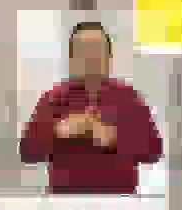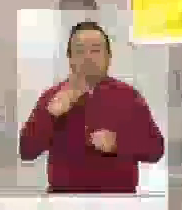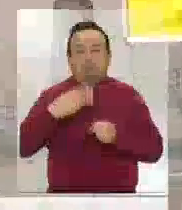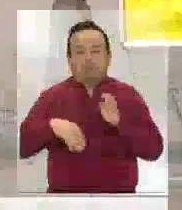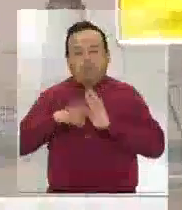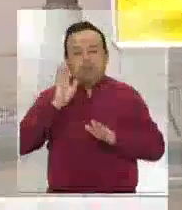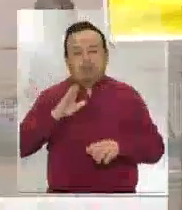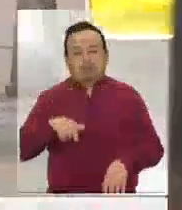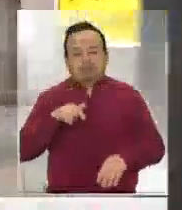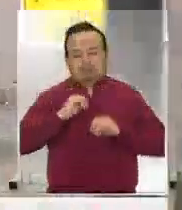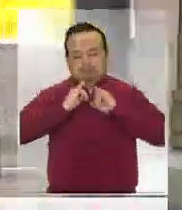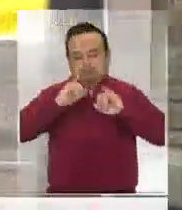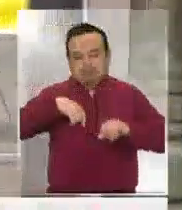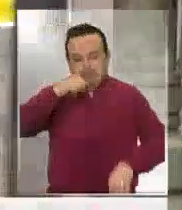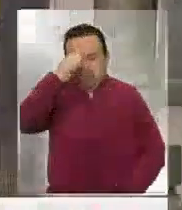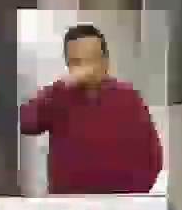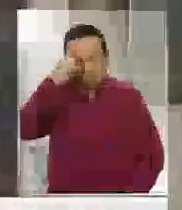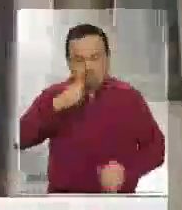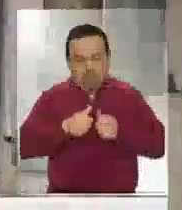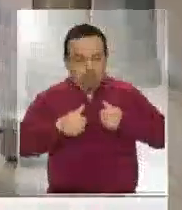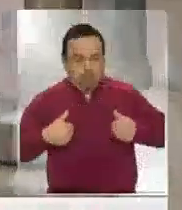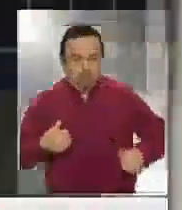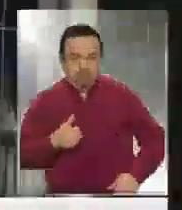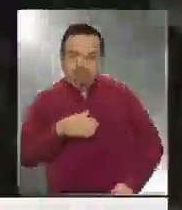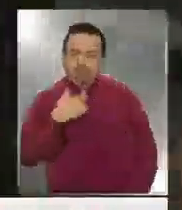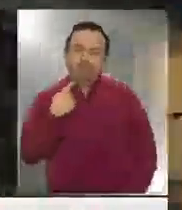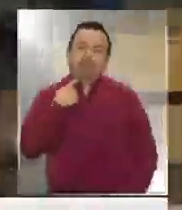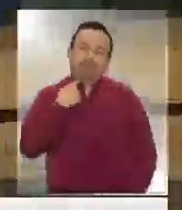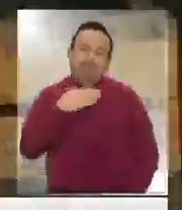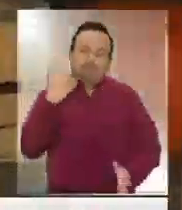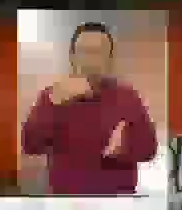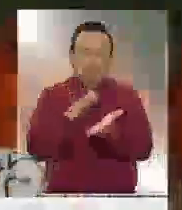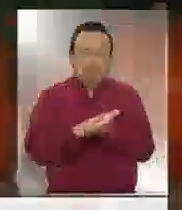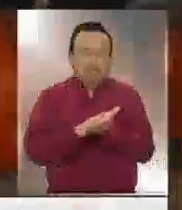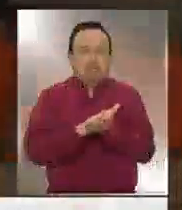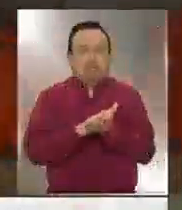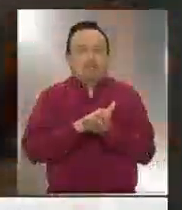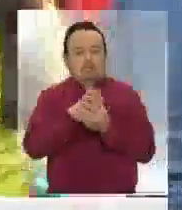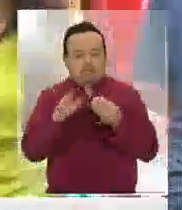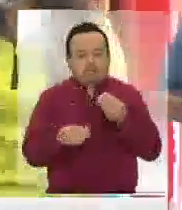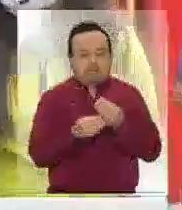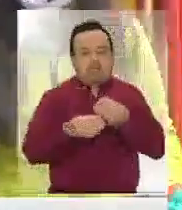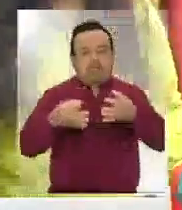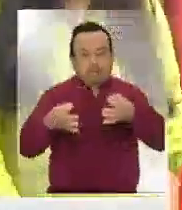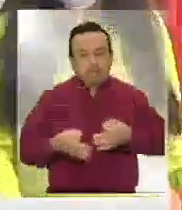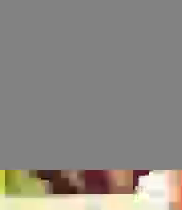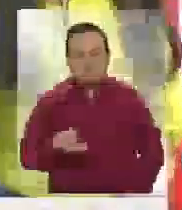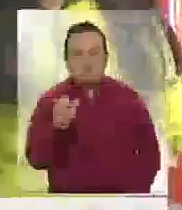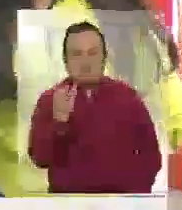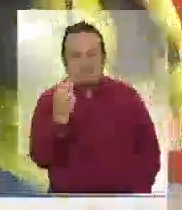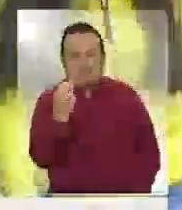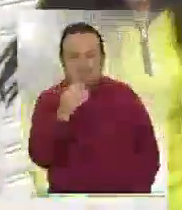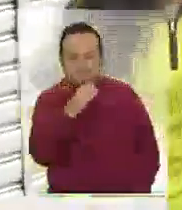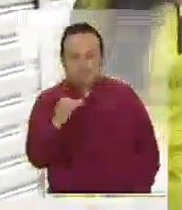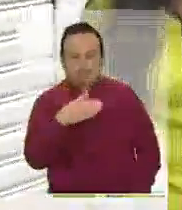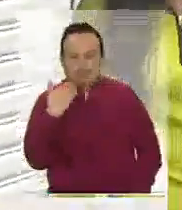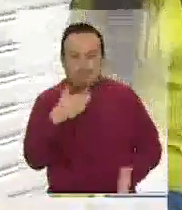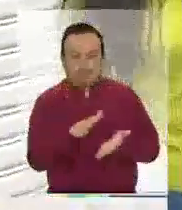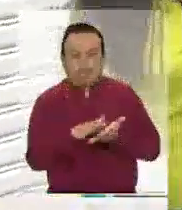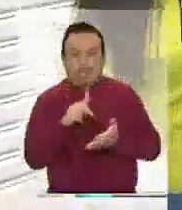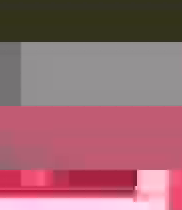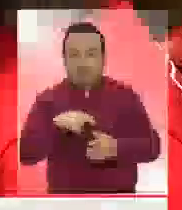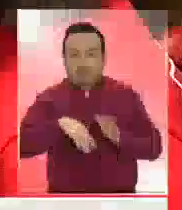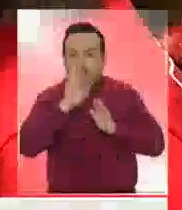fueron informados este domingo por la autoridad como fallecidos, sumando ya un total de 13 muertes, la región